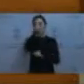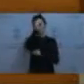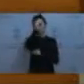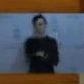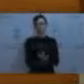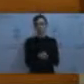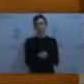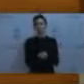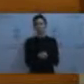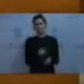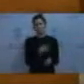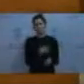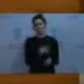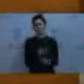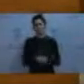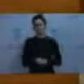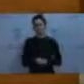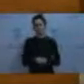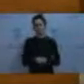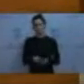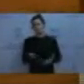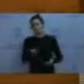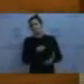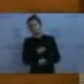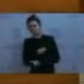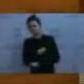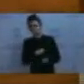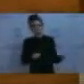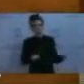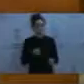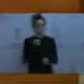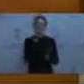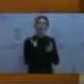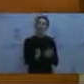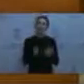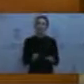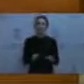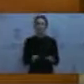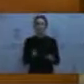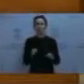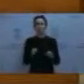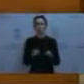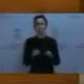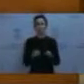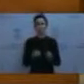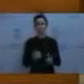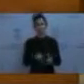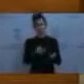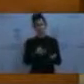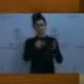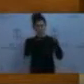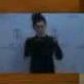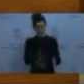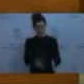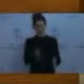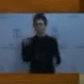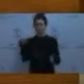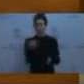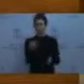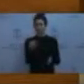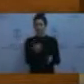por desgracia, o no por desgracia, tal vez porque es así, el deber, señor Fernández, no siempre